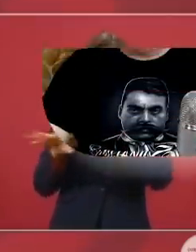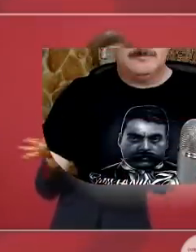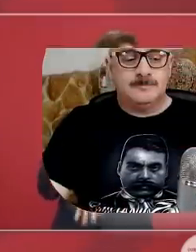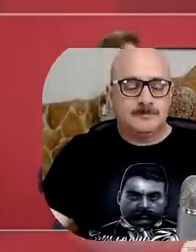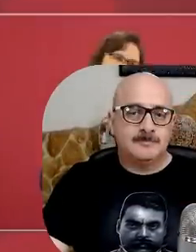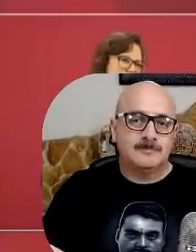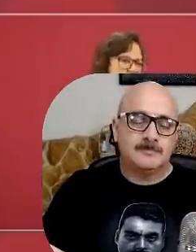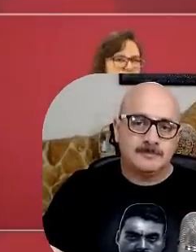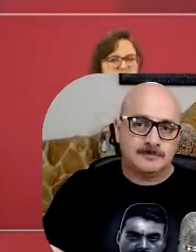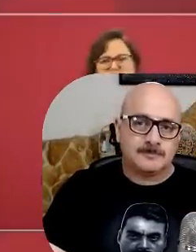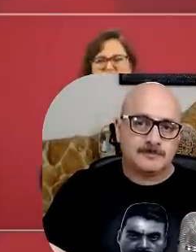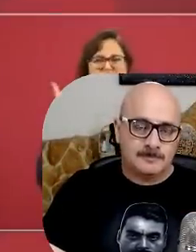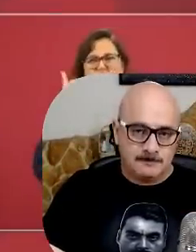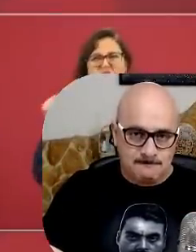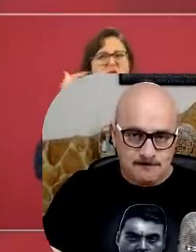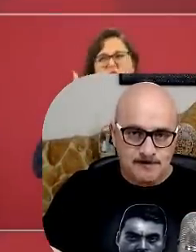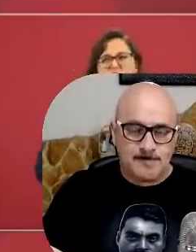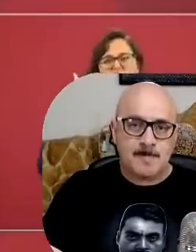lo nuevo.